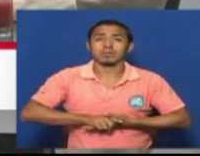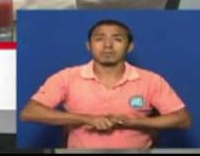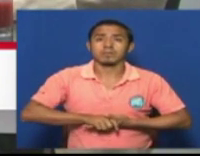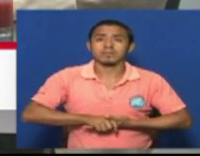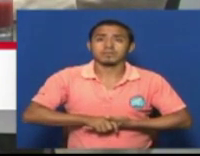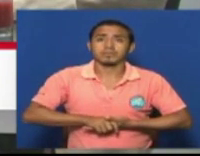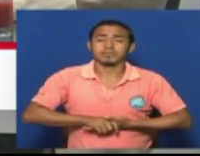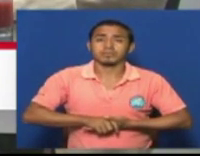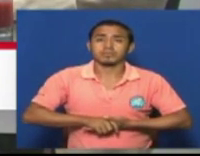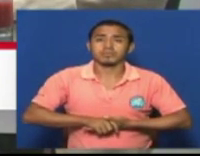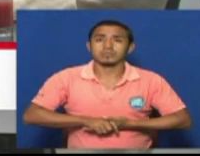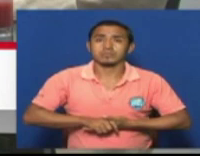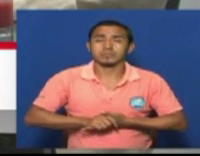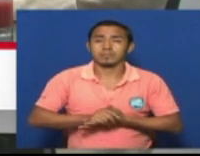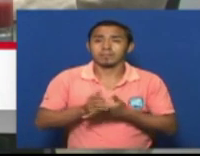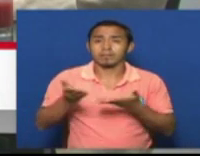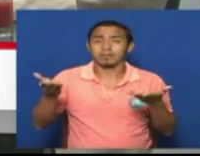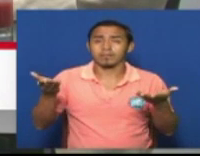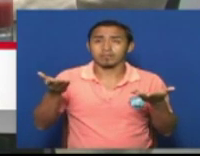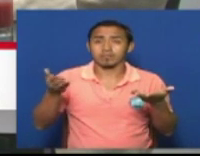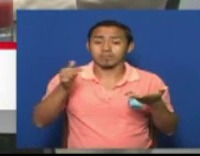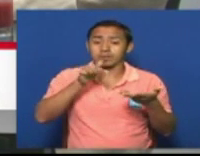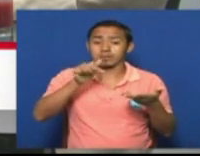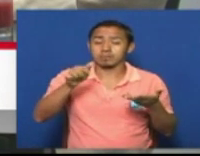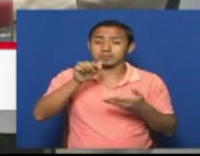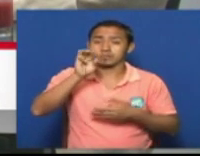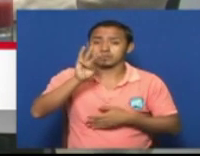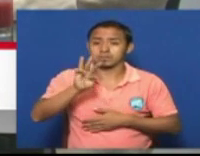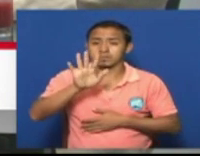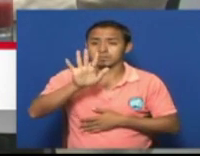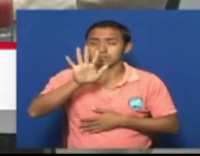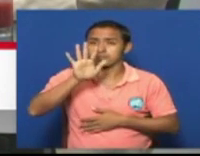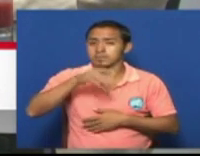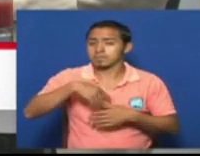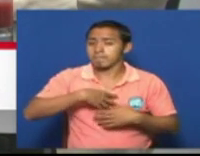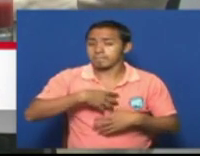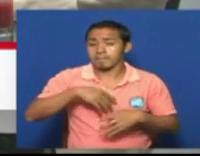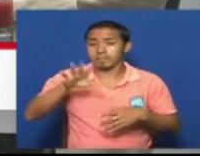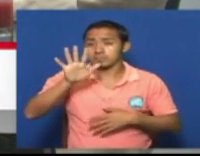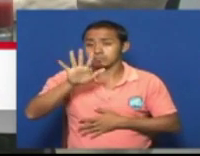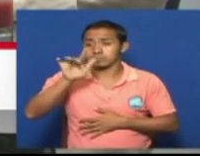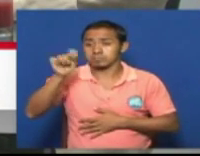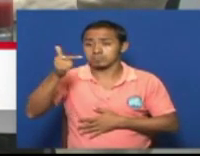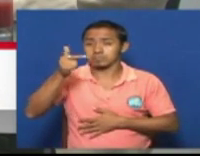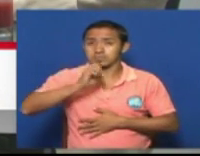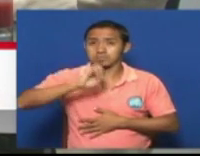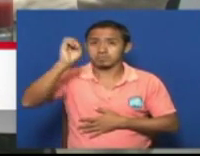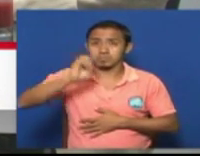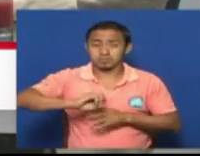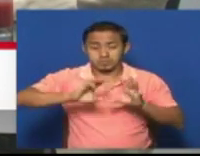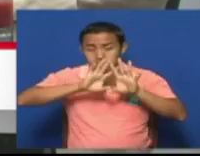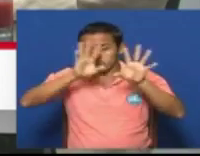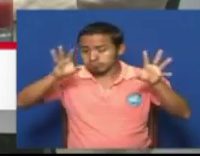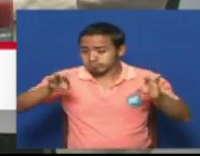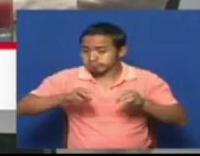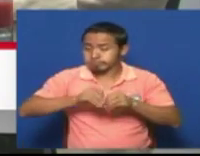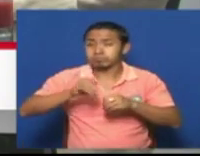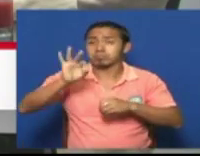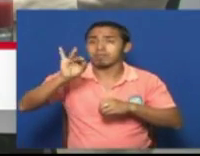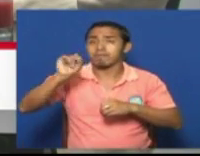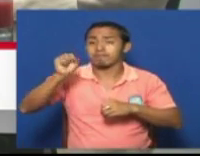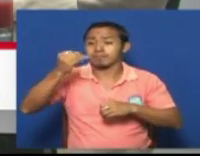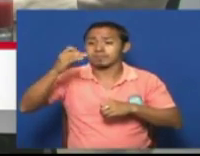el presupuesto actualmente el 57 por ciento del total de los fondos fiscales del